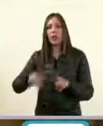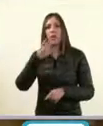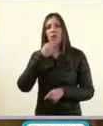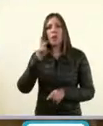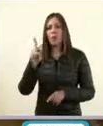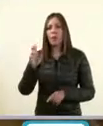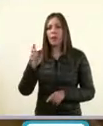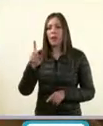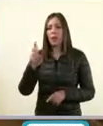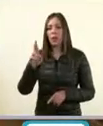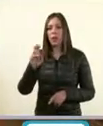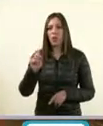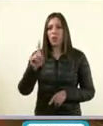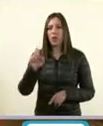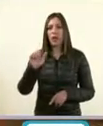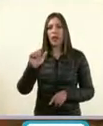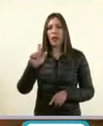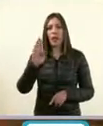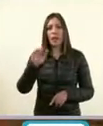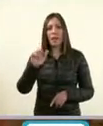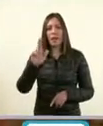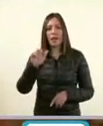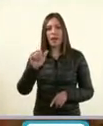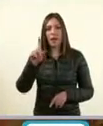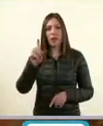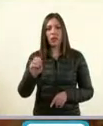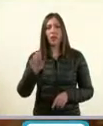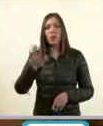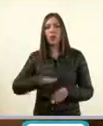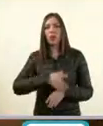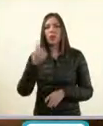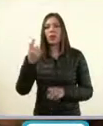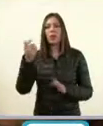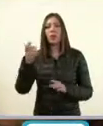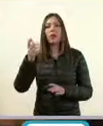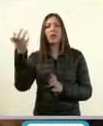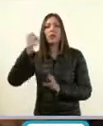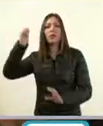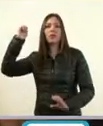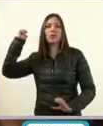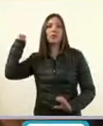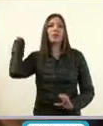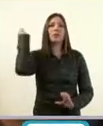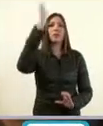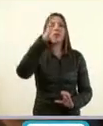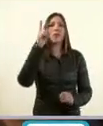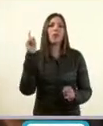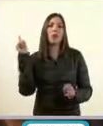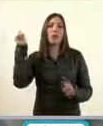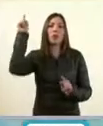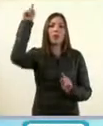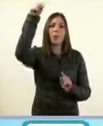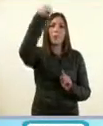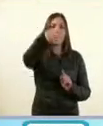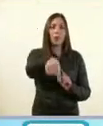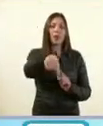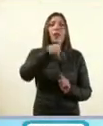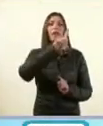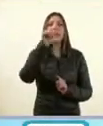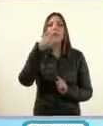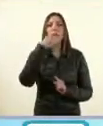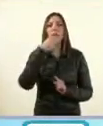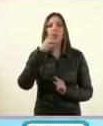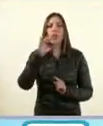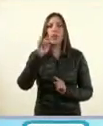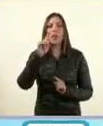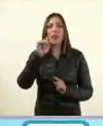es por este salto de Alvarado, puente de Alvarado, Ajá. porque una lanza cruza del otro lado. Sí. Bueno, entonces lo que hace Cuitláhuac es tomar a